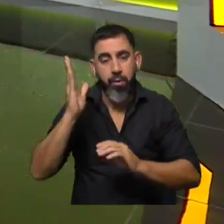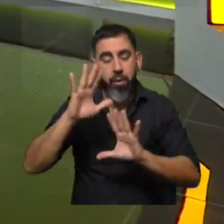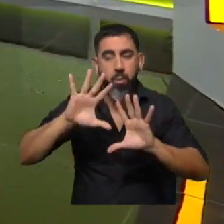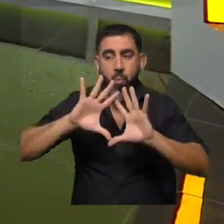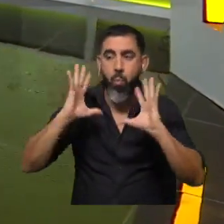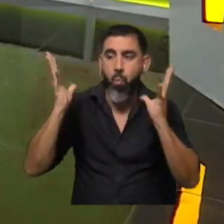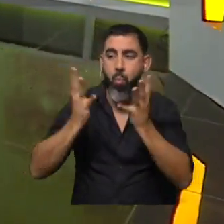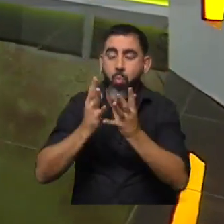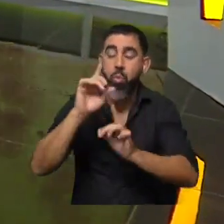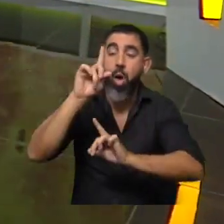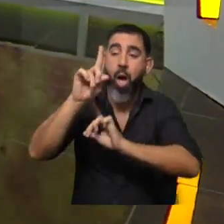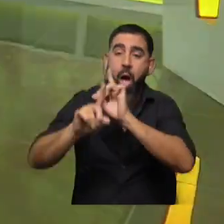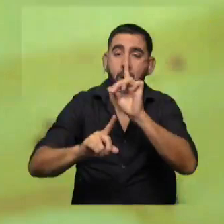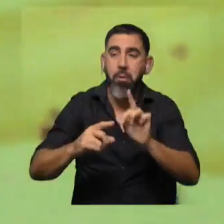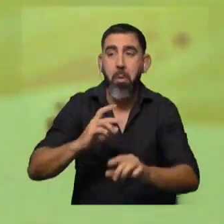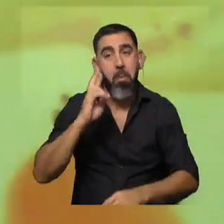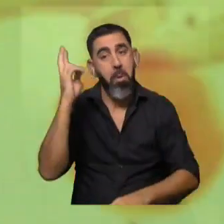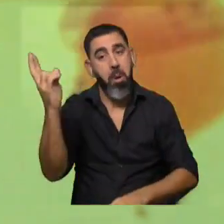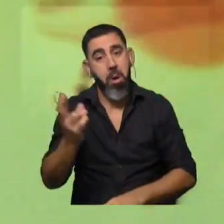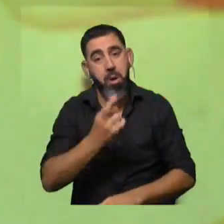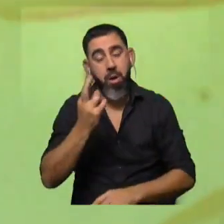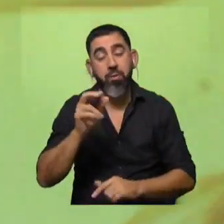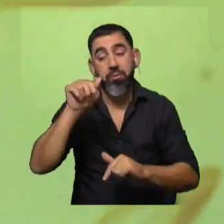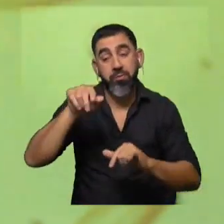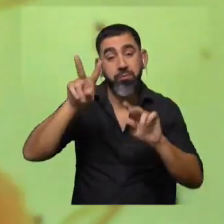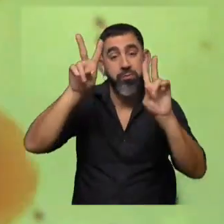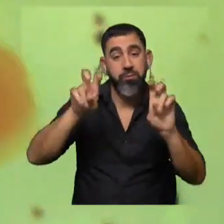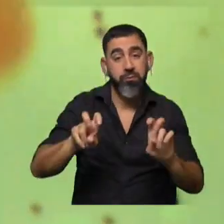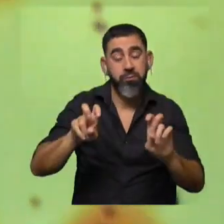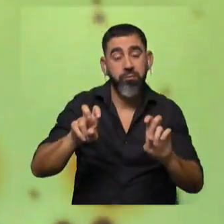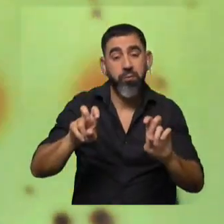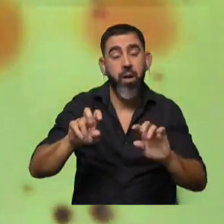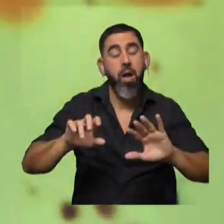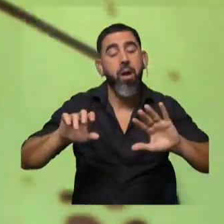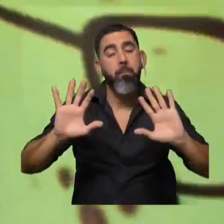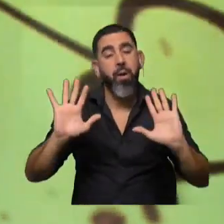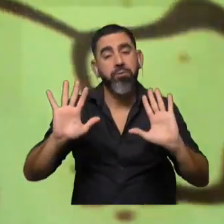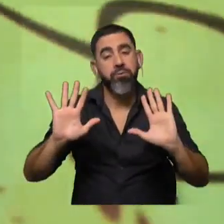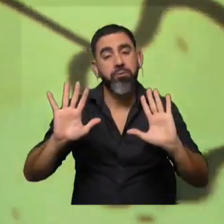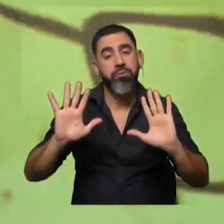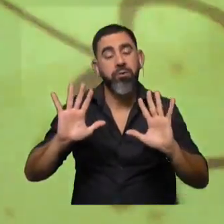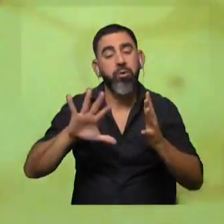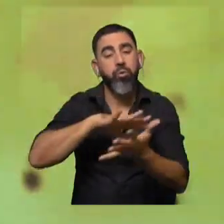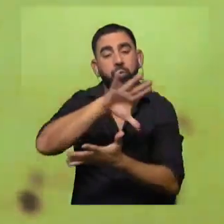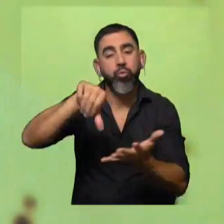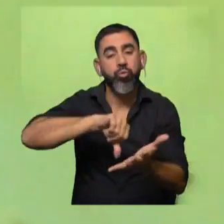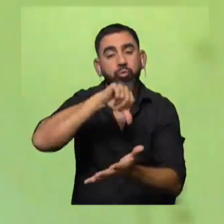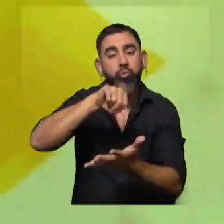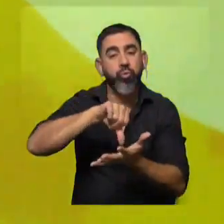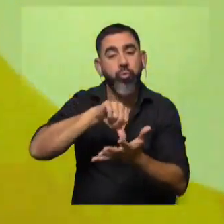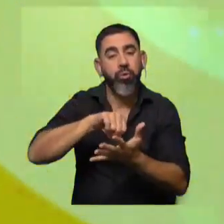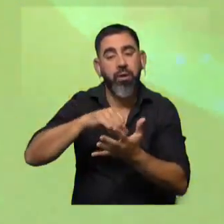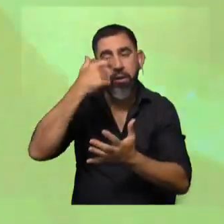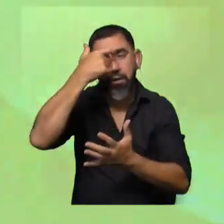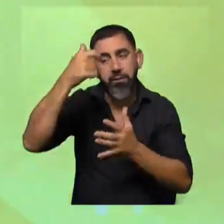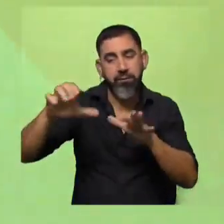en lugares que a veces nos llaman mucho la atención. En este caso, si se quiere, tal vez nos vayamos a una ciudad que es sinónimo de